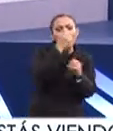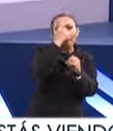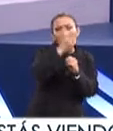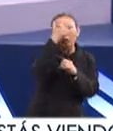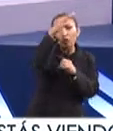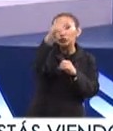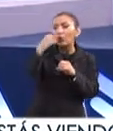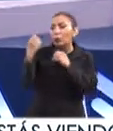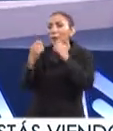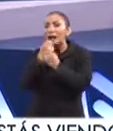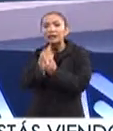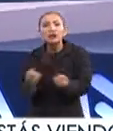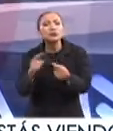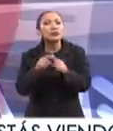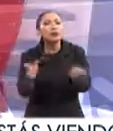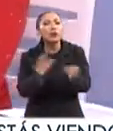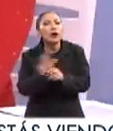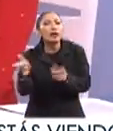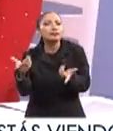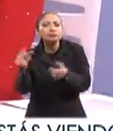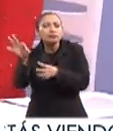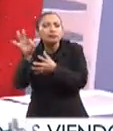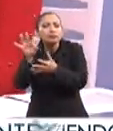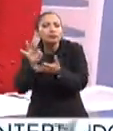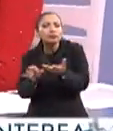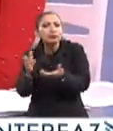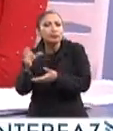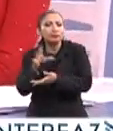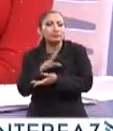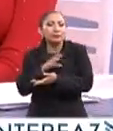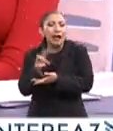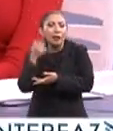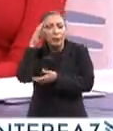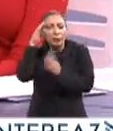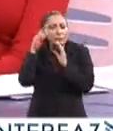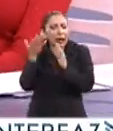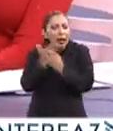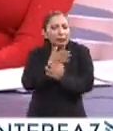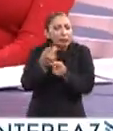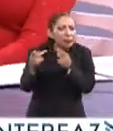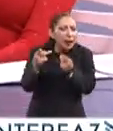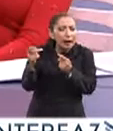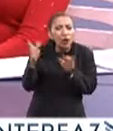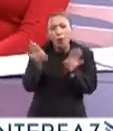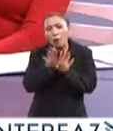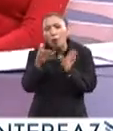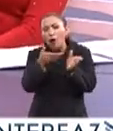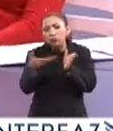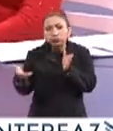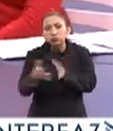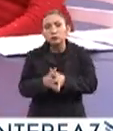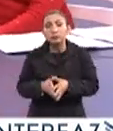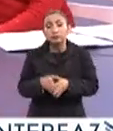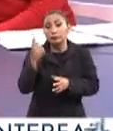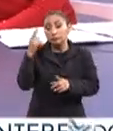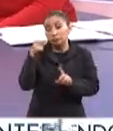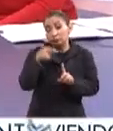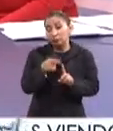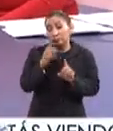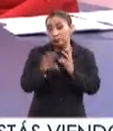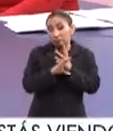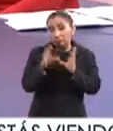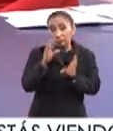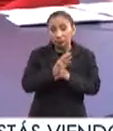para adultos y una obra para niños? ¿Qué es lo que tienes que pues pensar y cómo tienes que llevarla a cabo? Pues creo que una de las